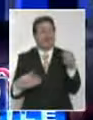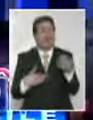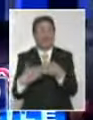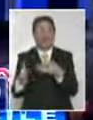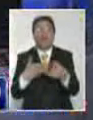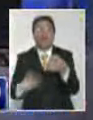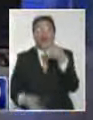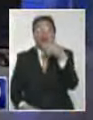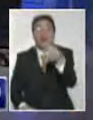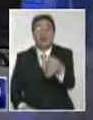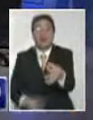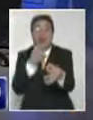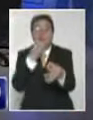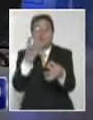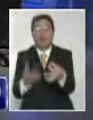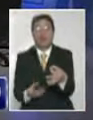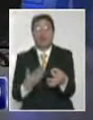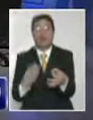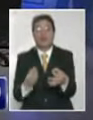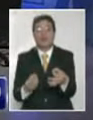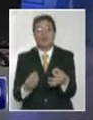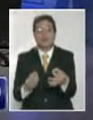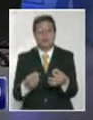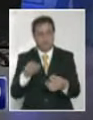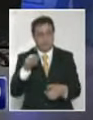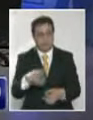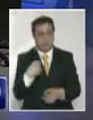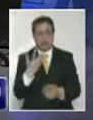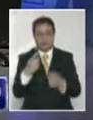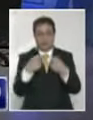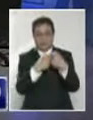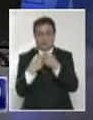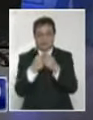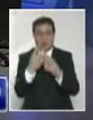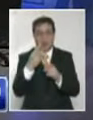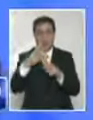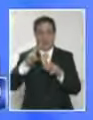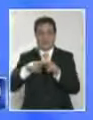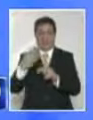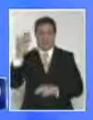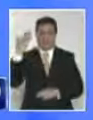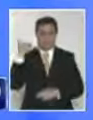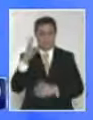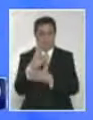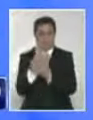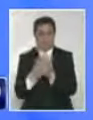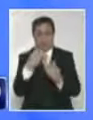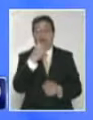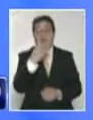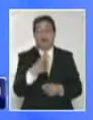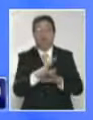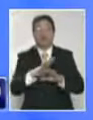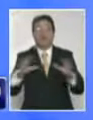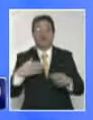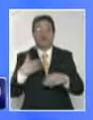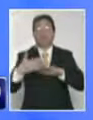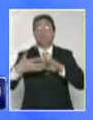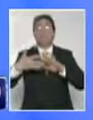yo quería plantear 2 cosas para elevar un poquito al debate y no seguir con el pasado. O sea, primero, se habla mucho del perdón en este